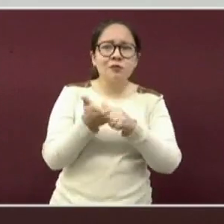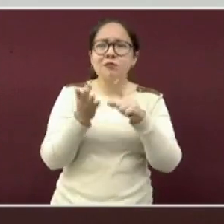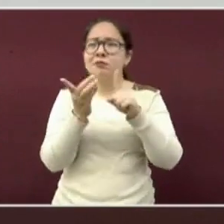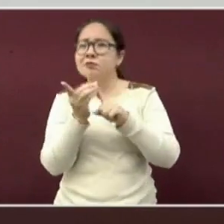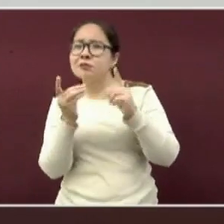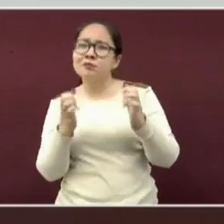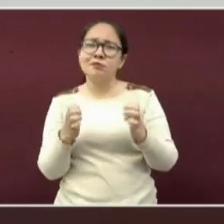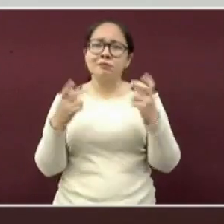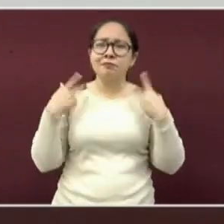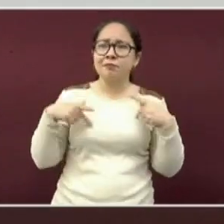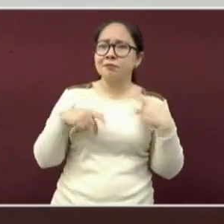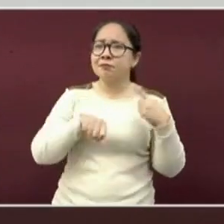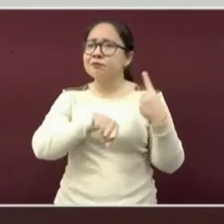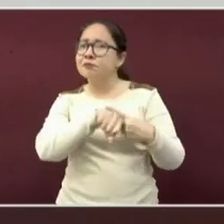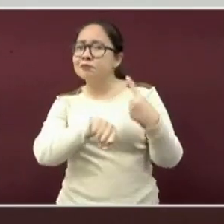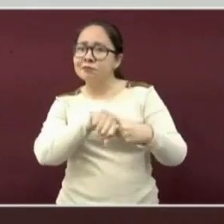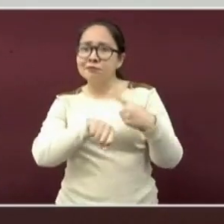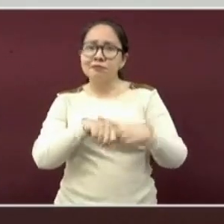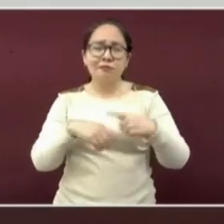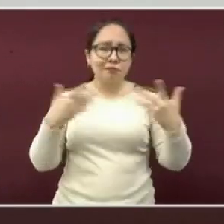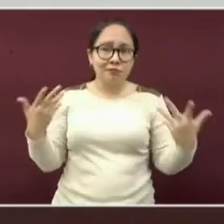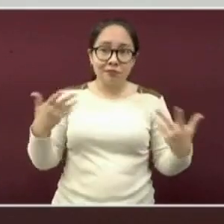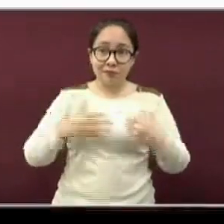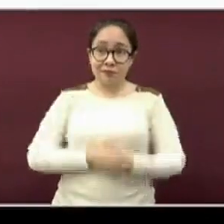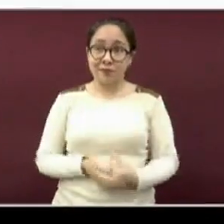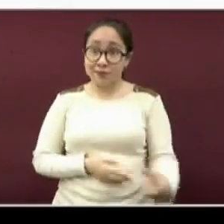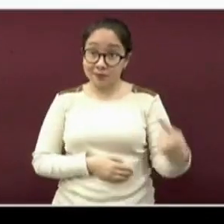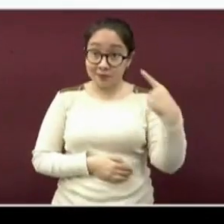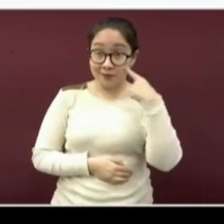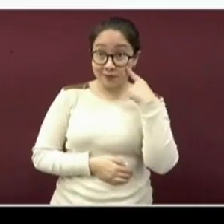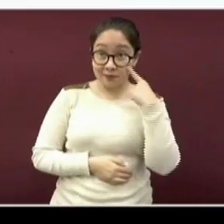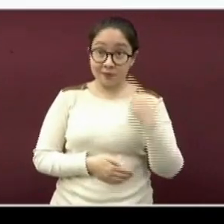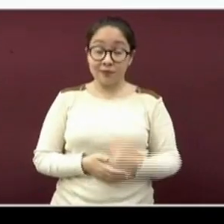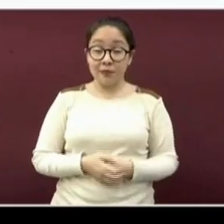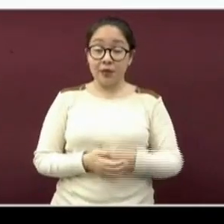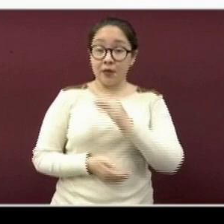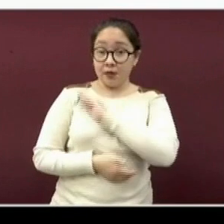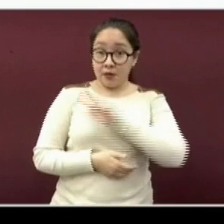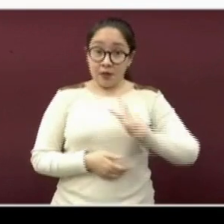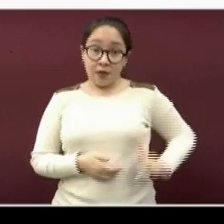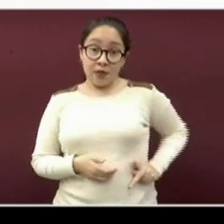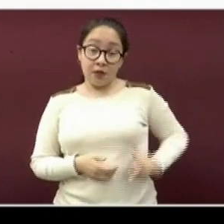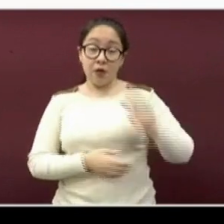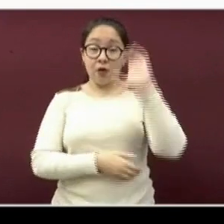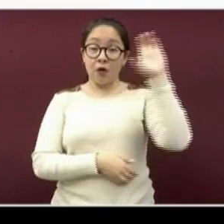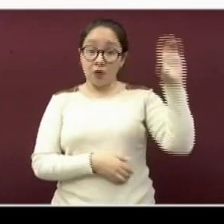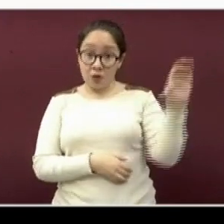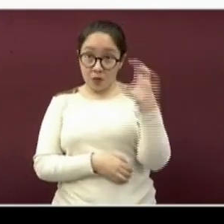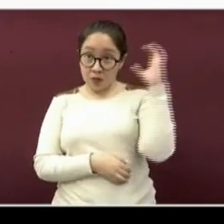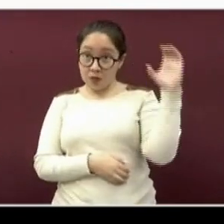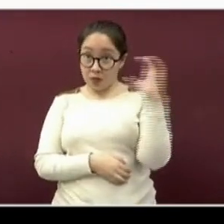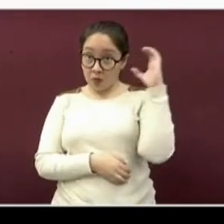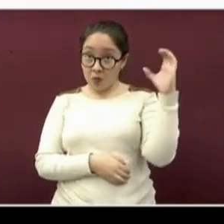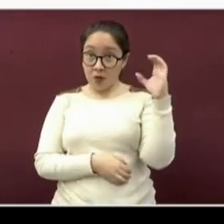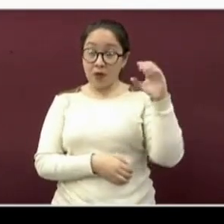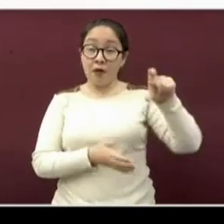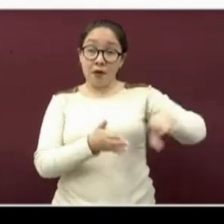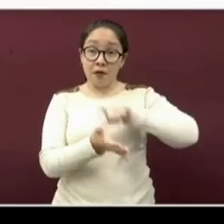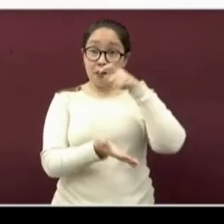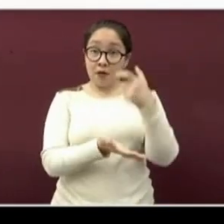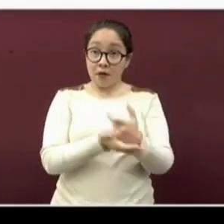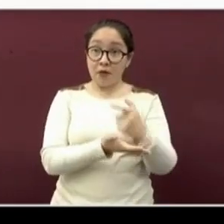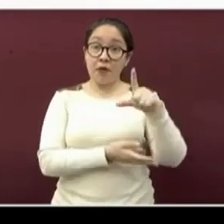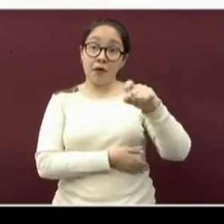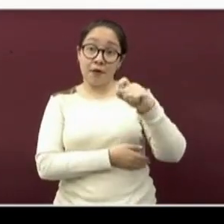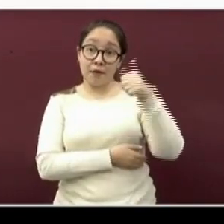encuentran estos casos activos a los que hago referencia. Fíjense, los municipios de Coatzacoalcos y Jalapa presentan 26